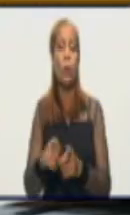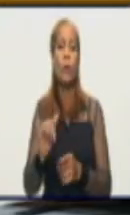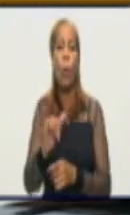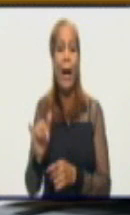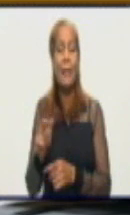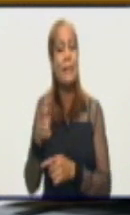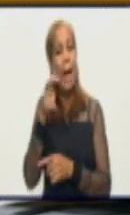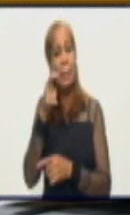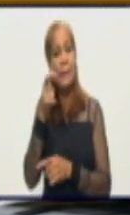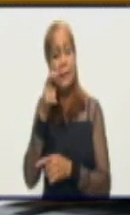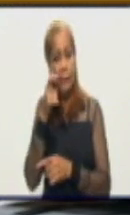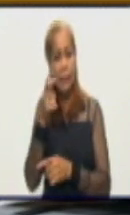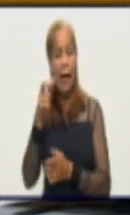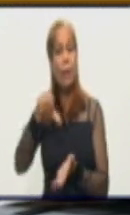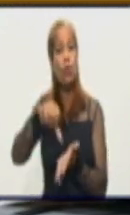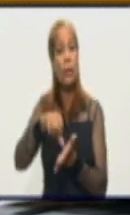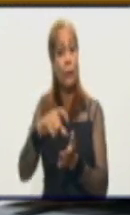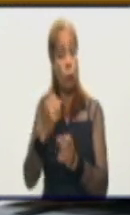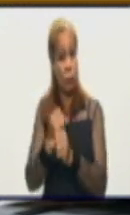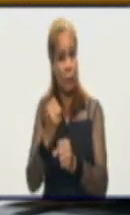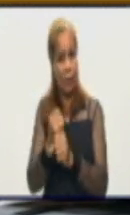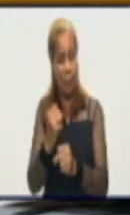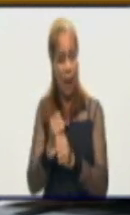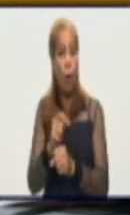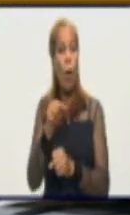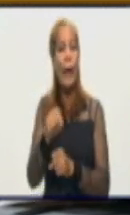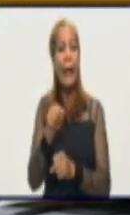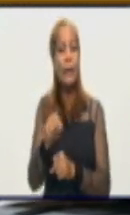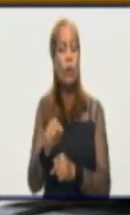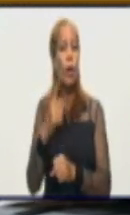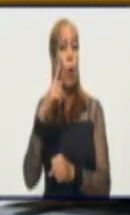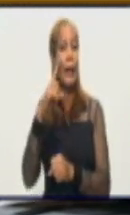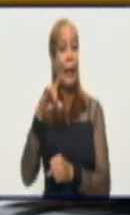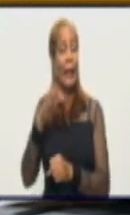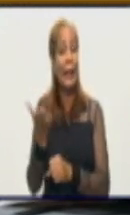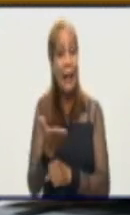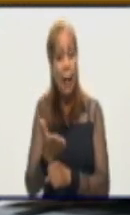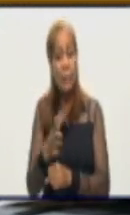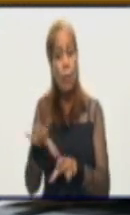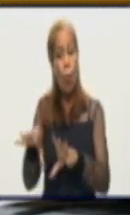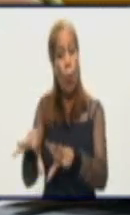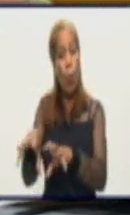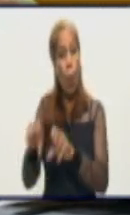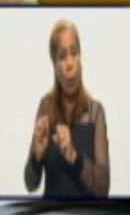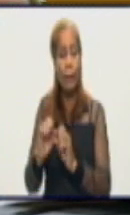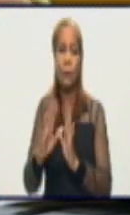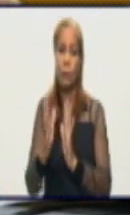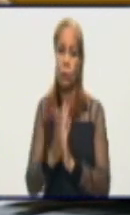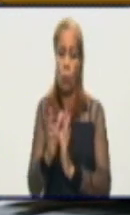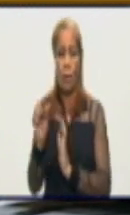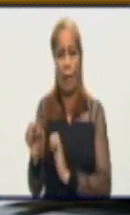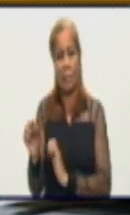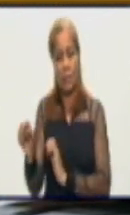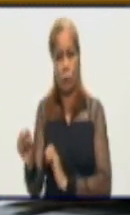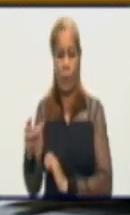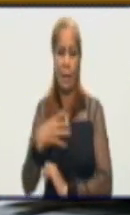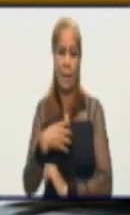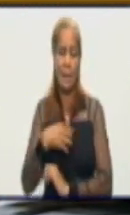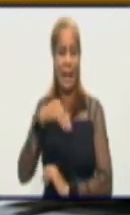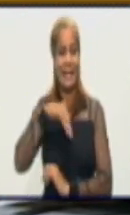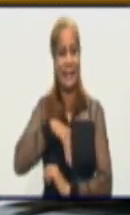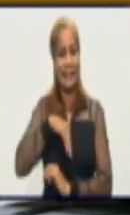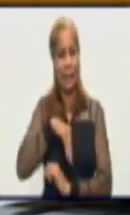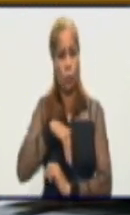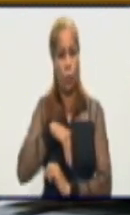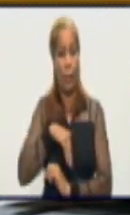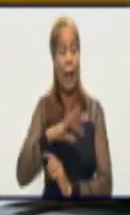hablaba, bueno, es exactamente lo que lleva a la detección precoz de esta sintomatología, pero además